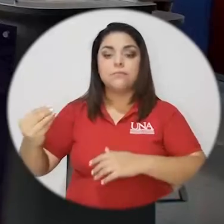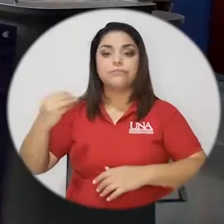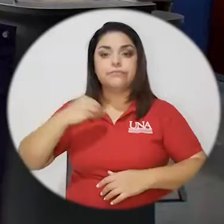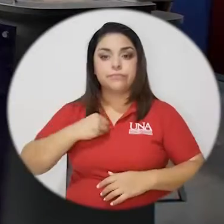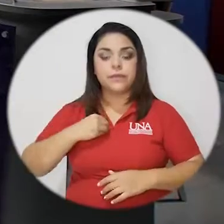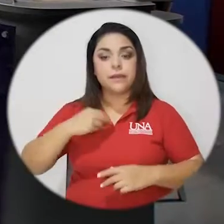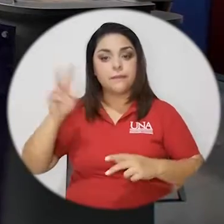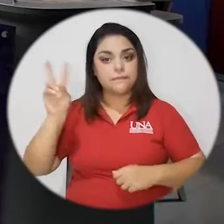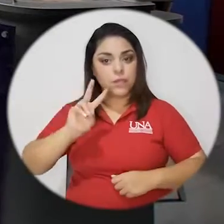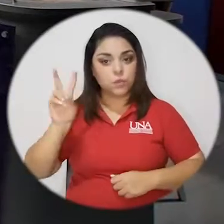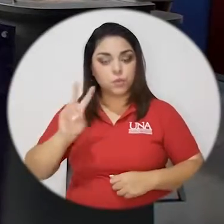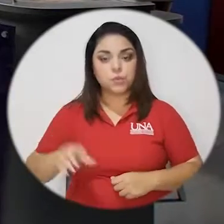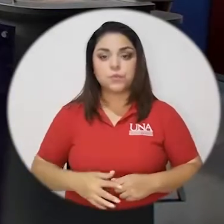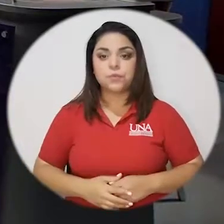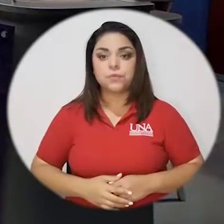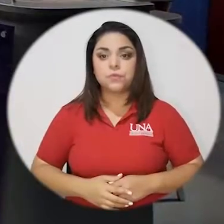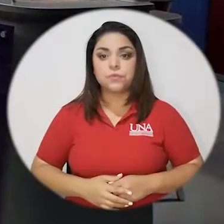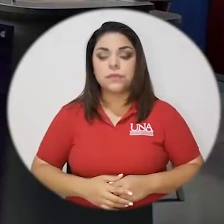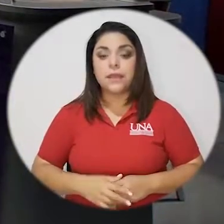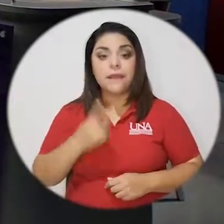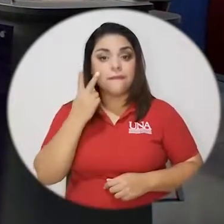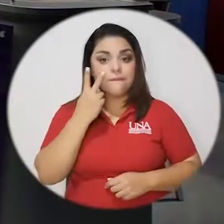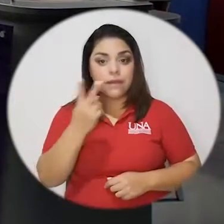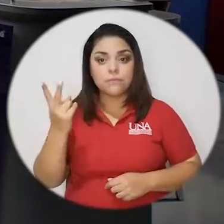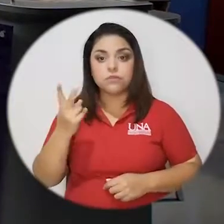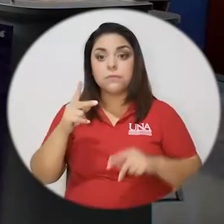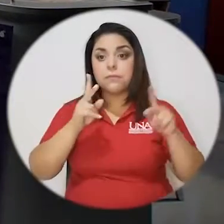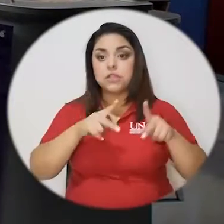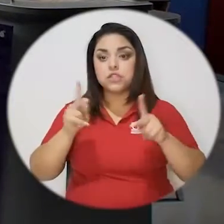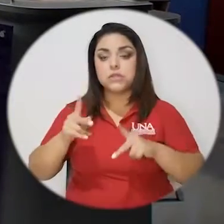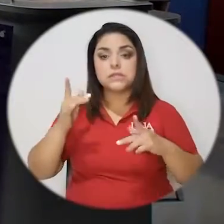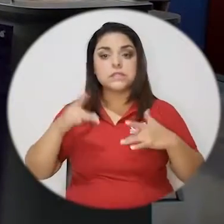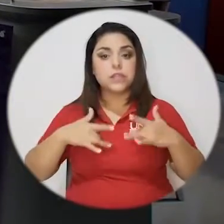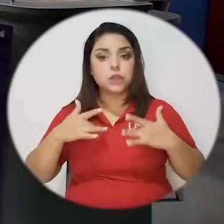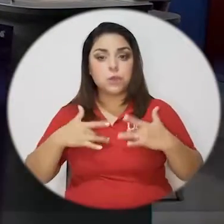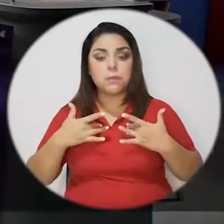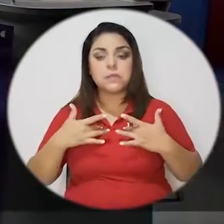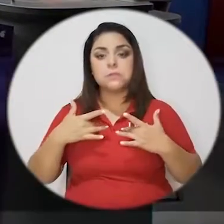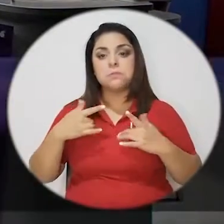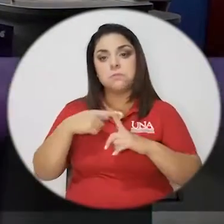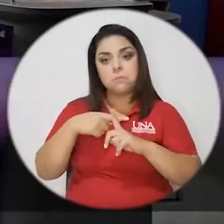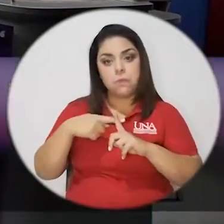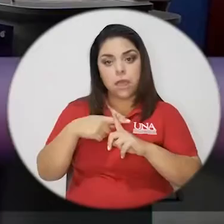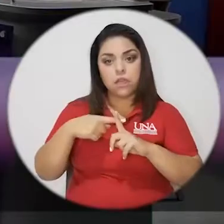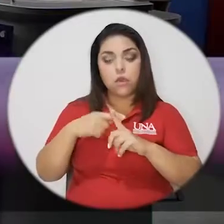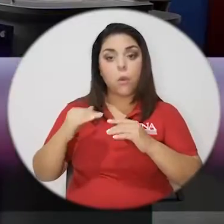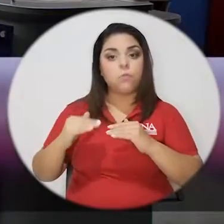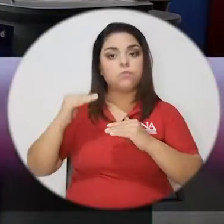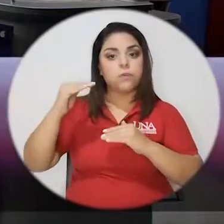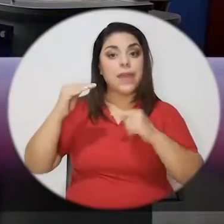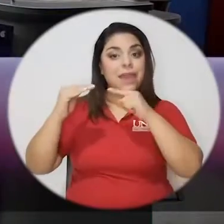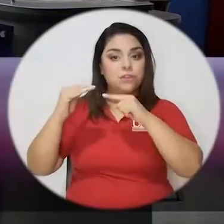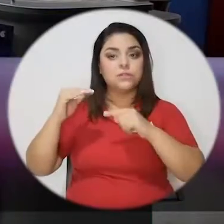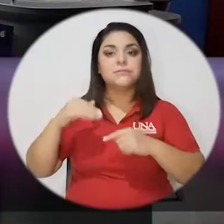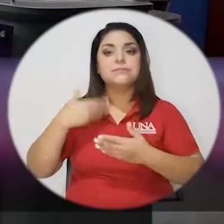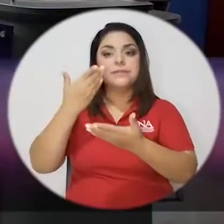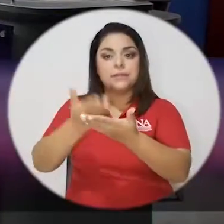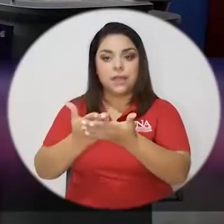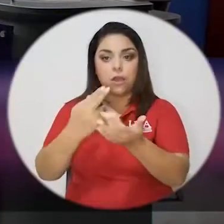Lo que vemos es la gente que tiene síntomas de moderados a severos, que son los que llegan a los servicios de